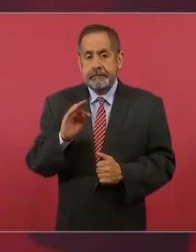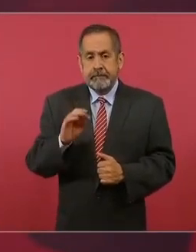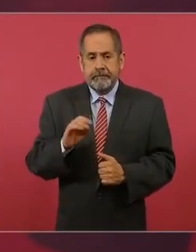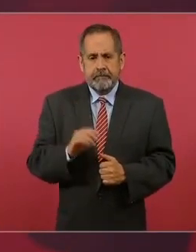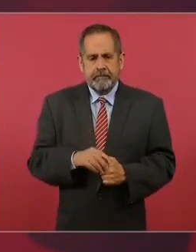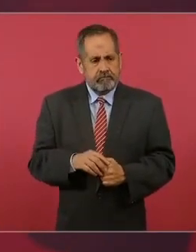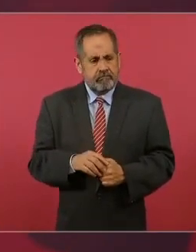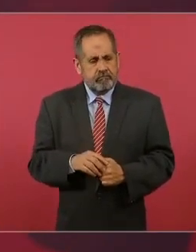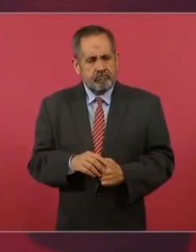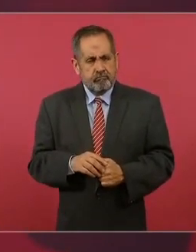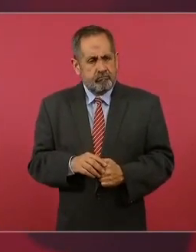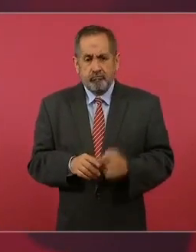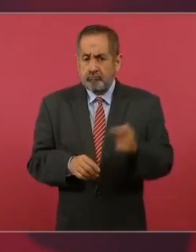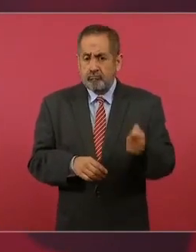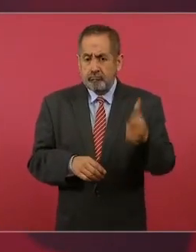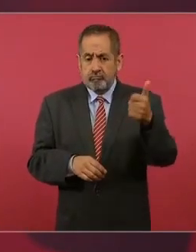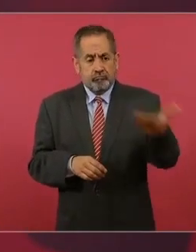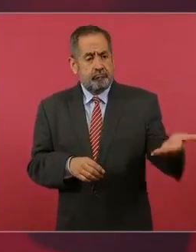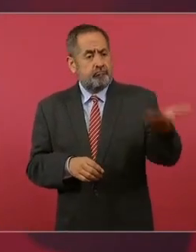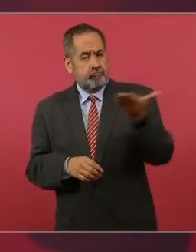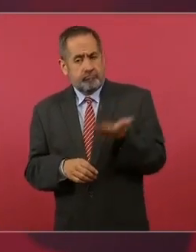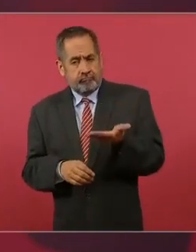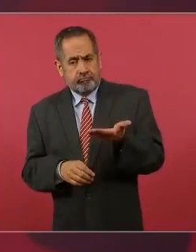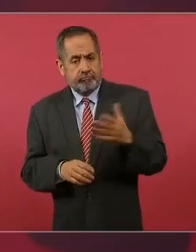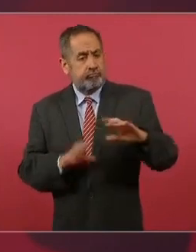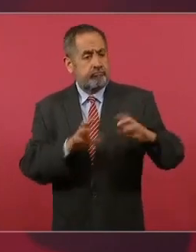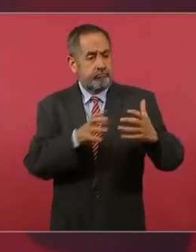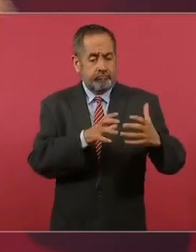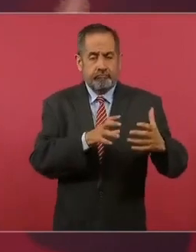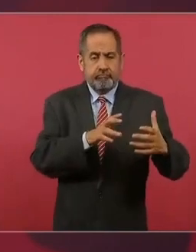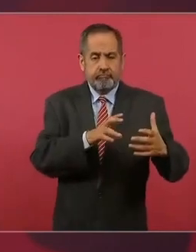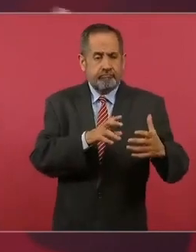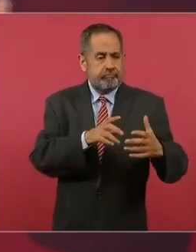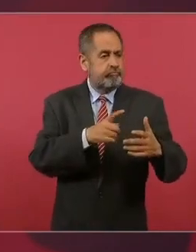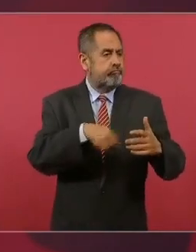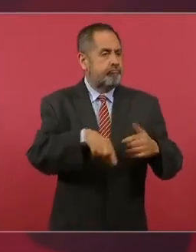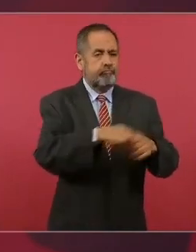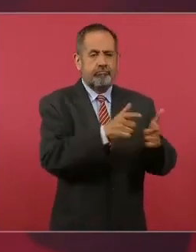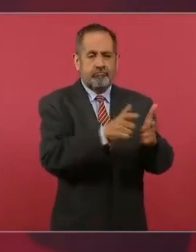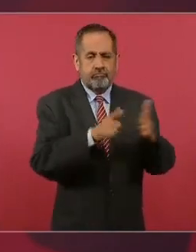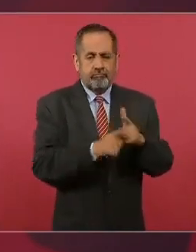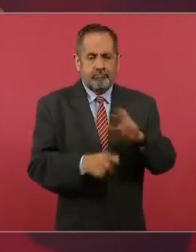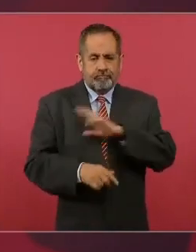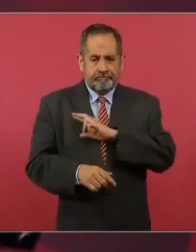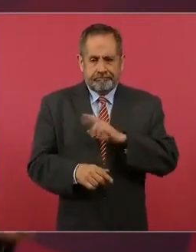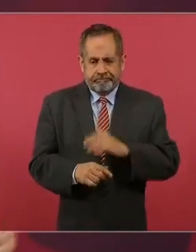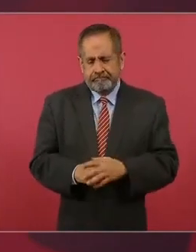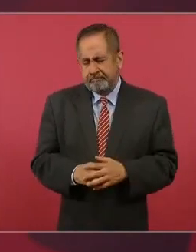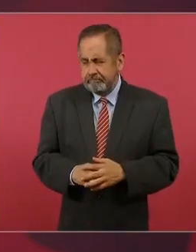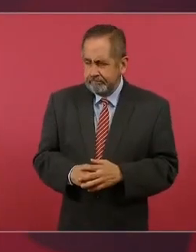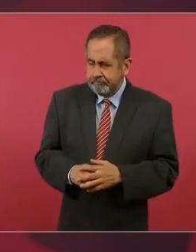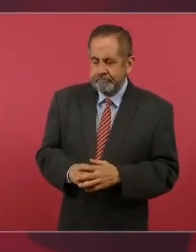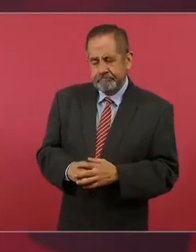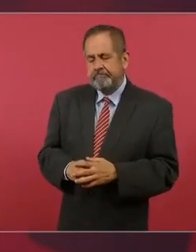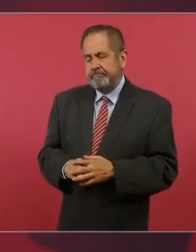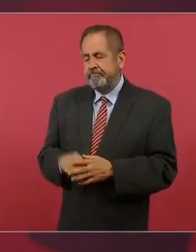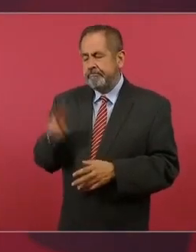y fue una propuesta de ellos, el sector privado, consciente de que era una gran